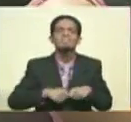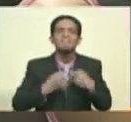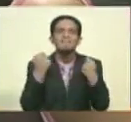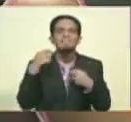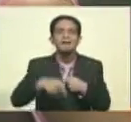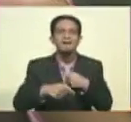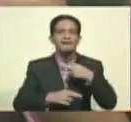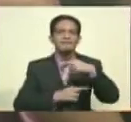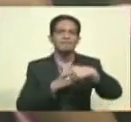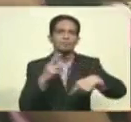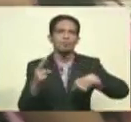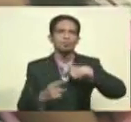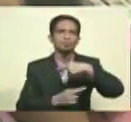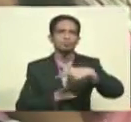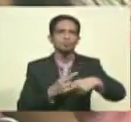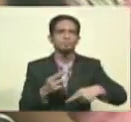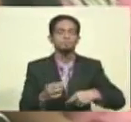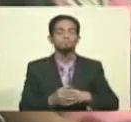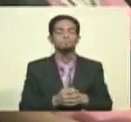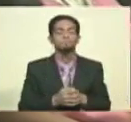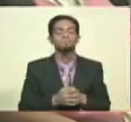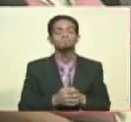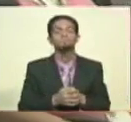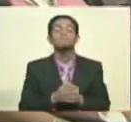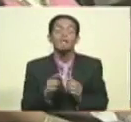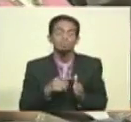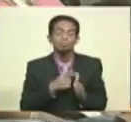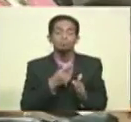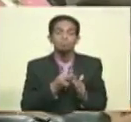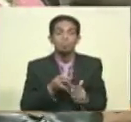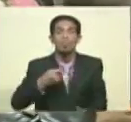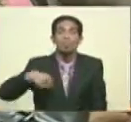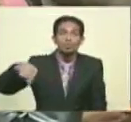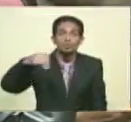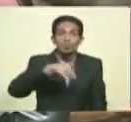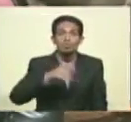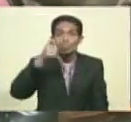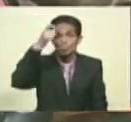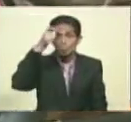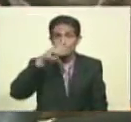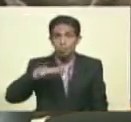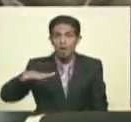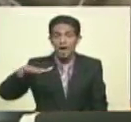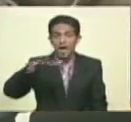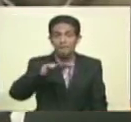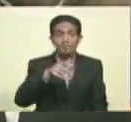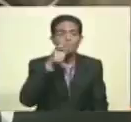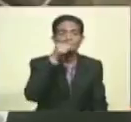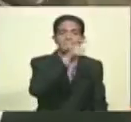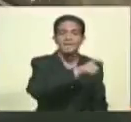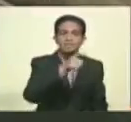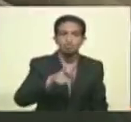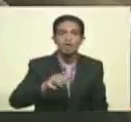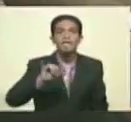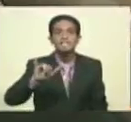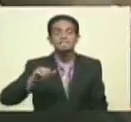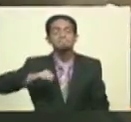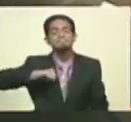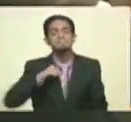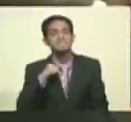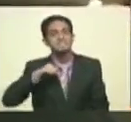revolución. Entonces nosotros como pueblo, como movimiento cívico-militar bolivariano,